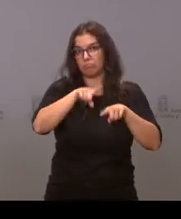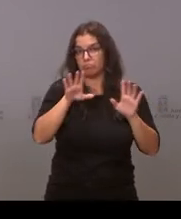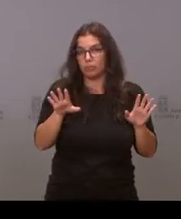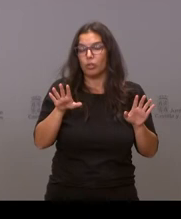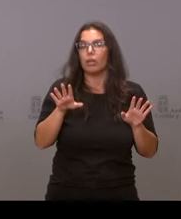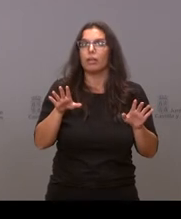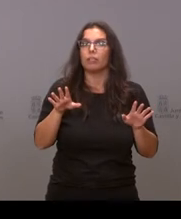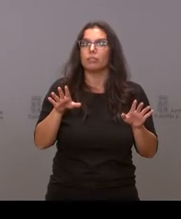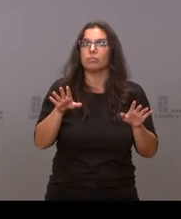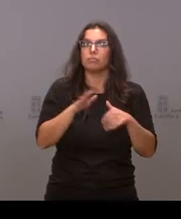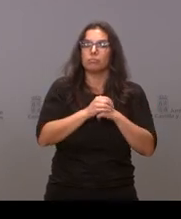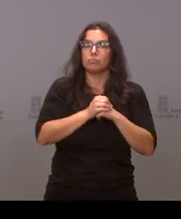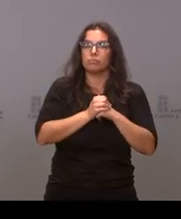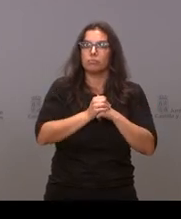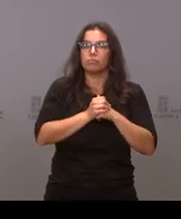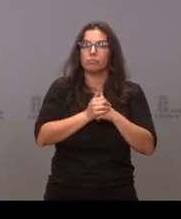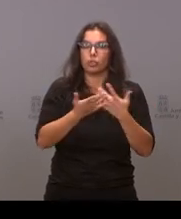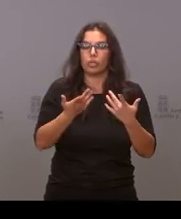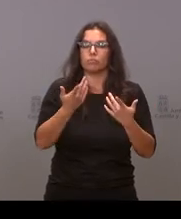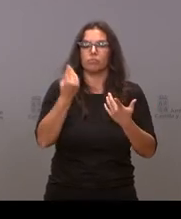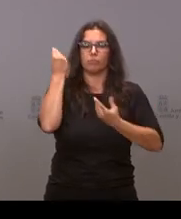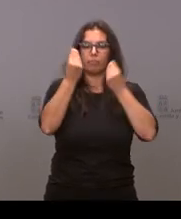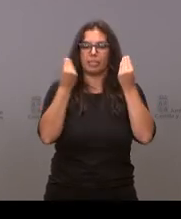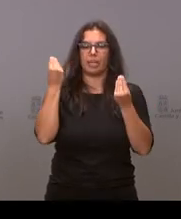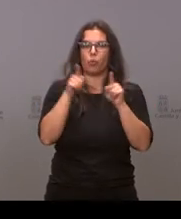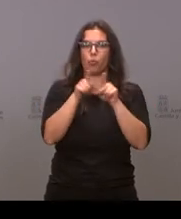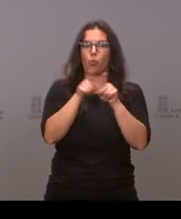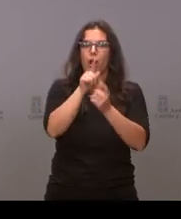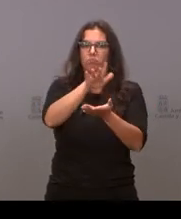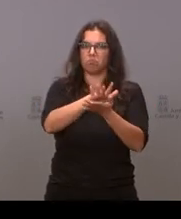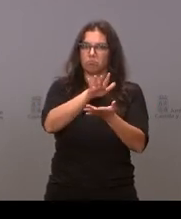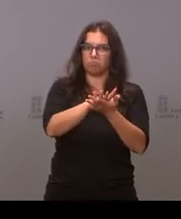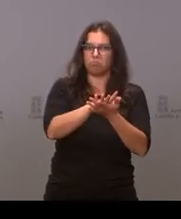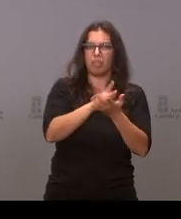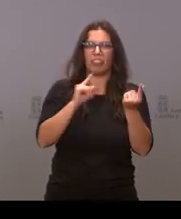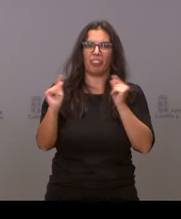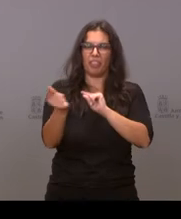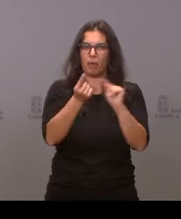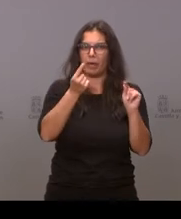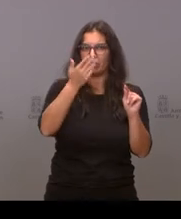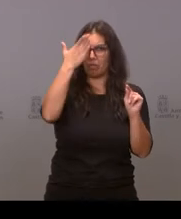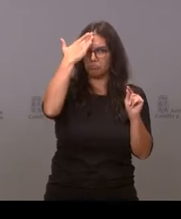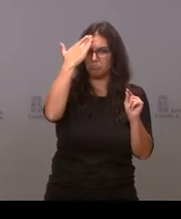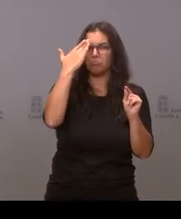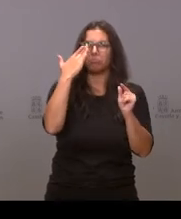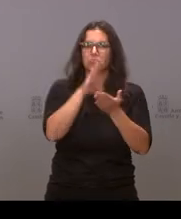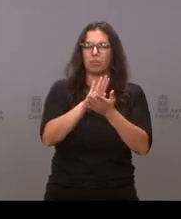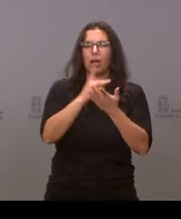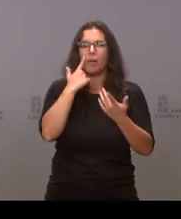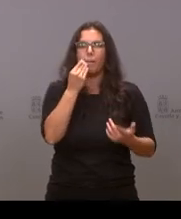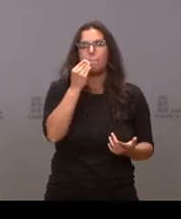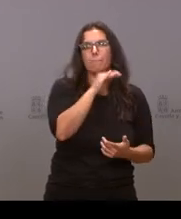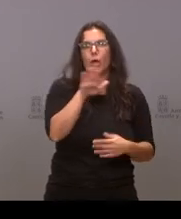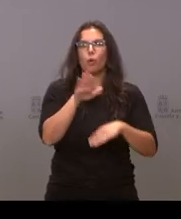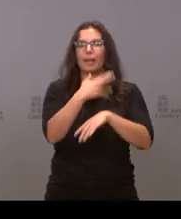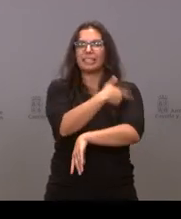que desde la serenidad un debate sereno debate sobre qué es lo mejor para el futuro